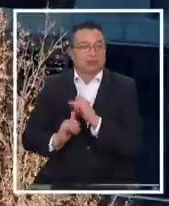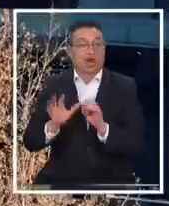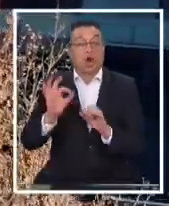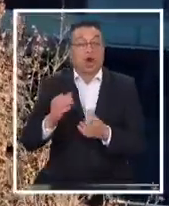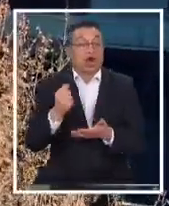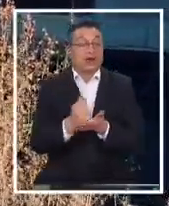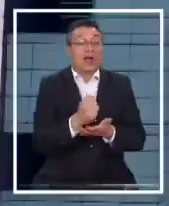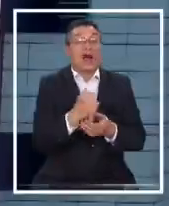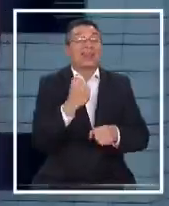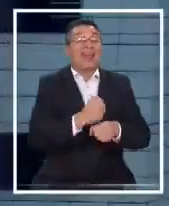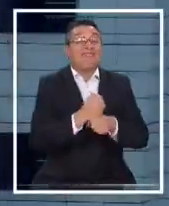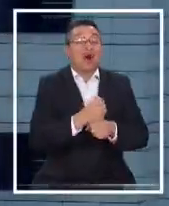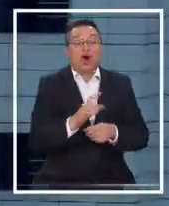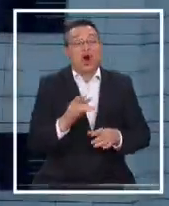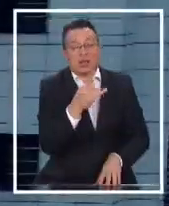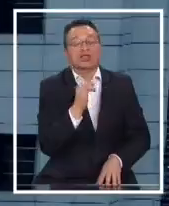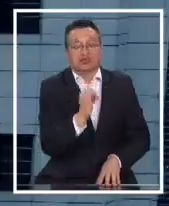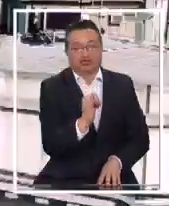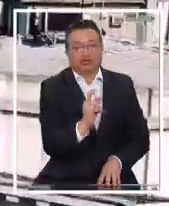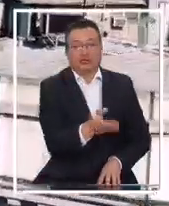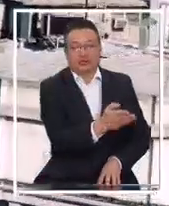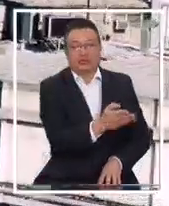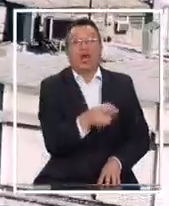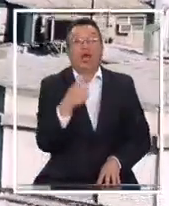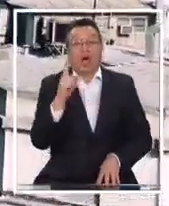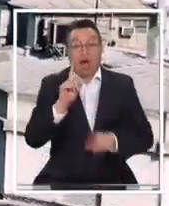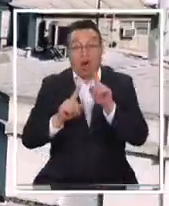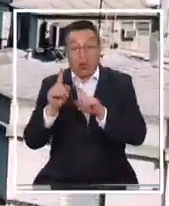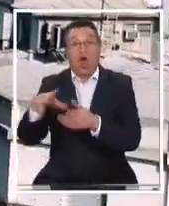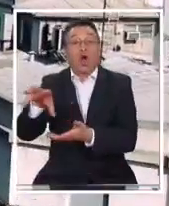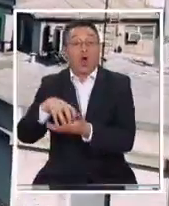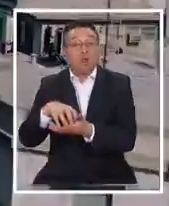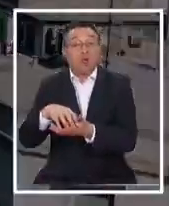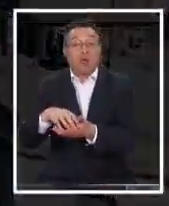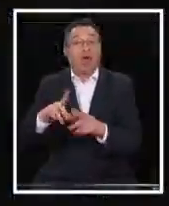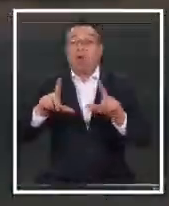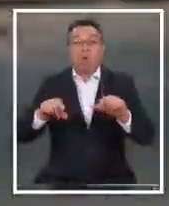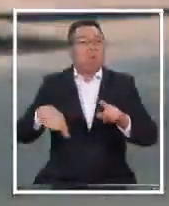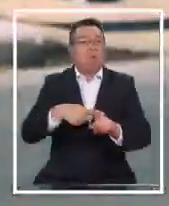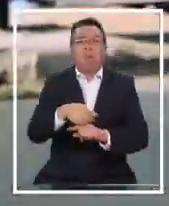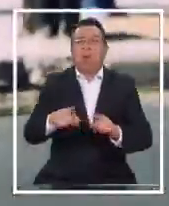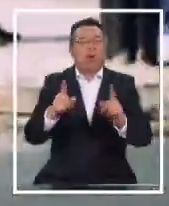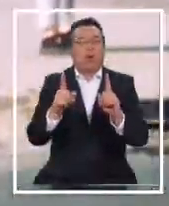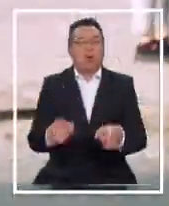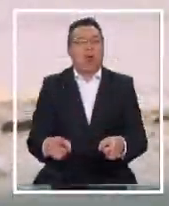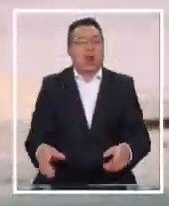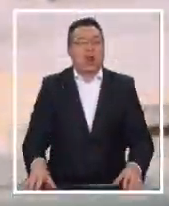un trabajo esencial. Aún así, hay comunas que no han logrado reducir la movilidad.